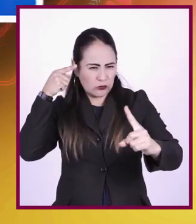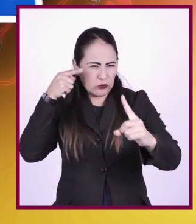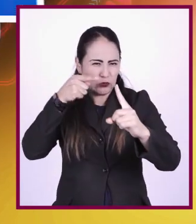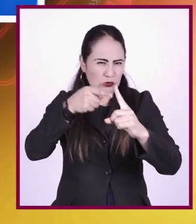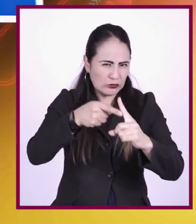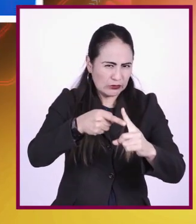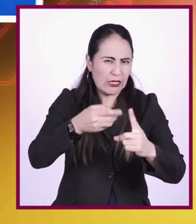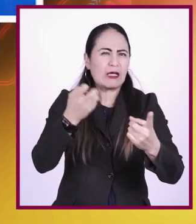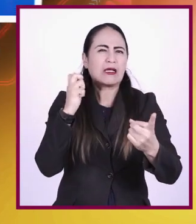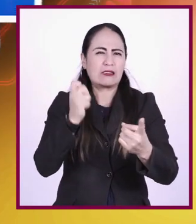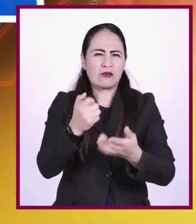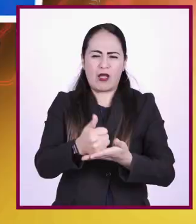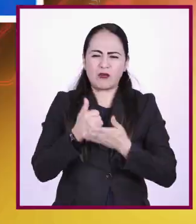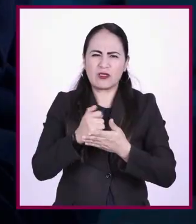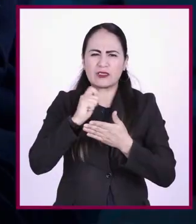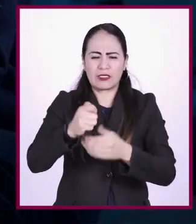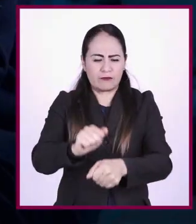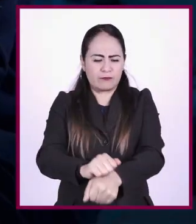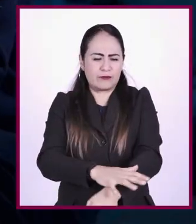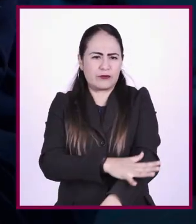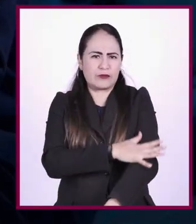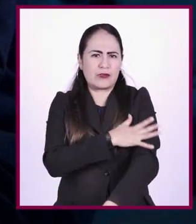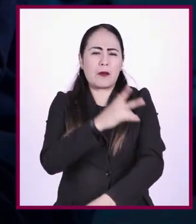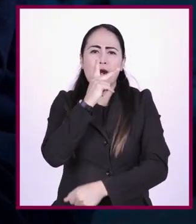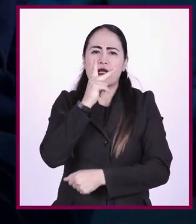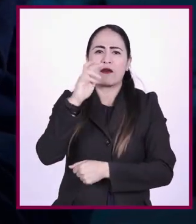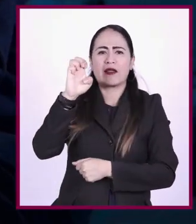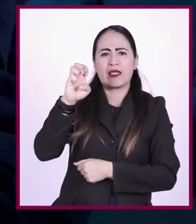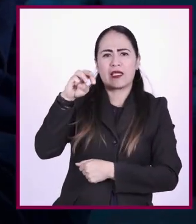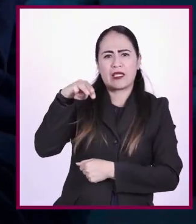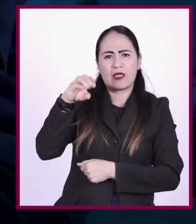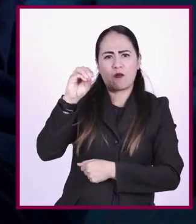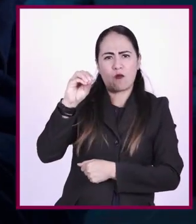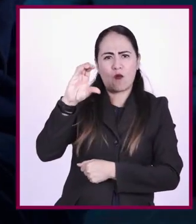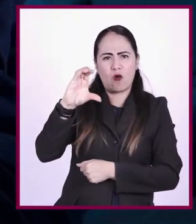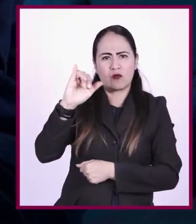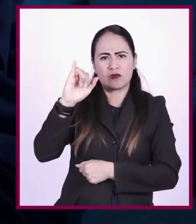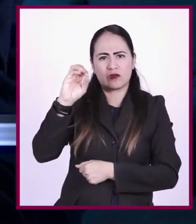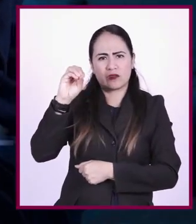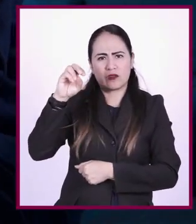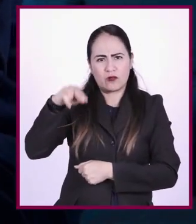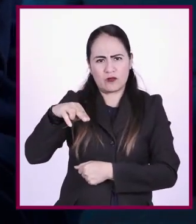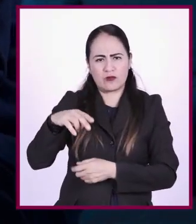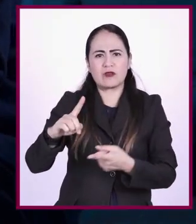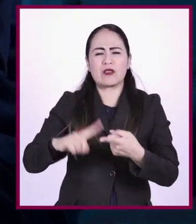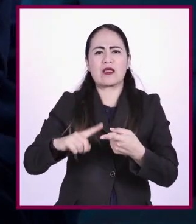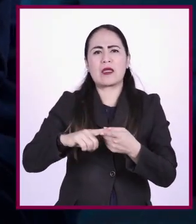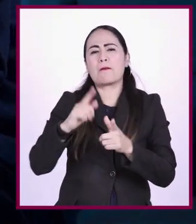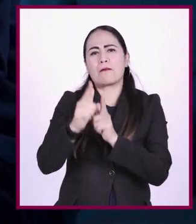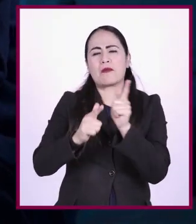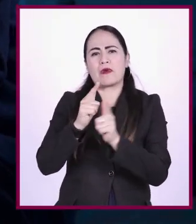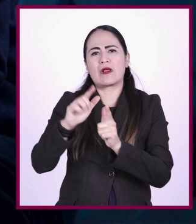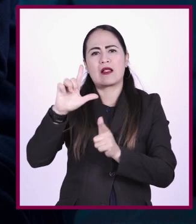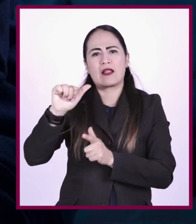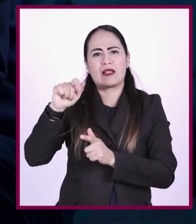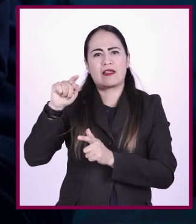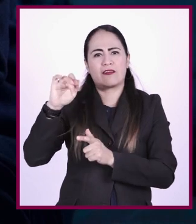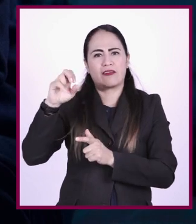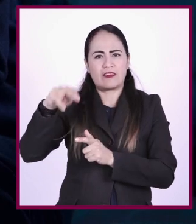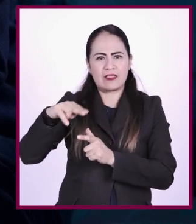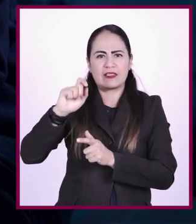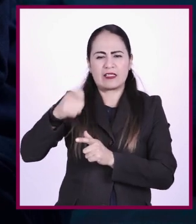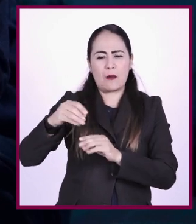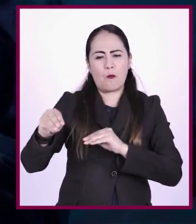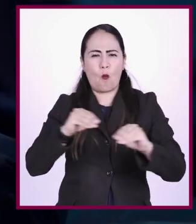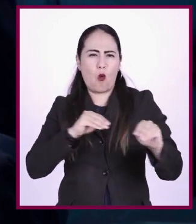las emociones. La palabra emoción tiene su origen en el vocablo latín emotio, que significa